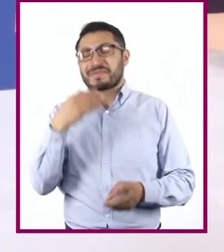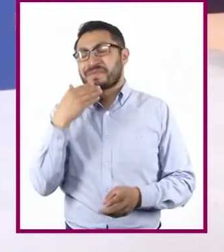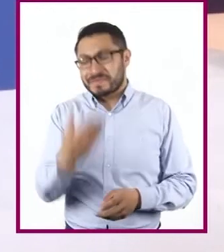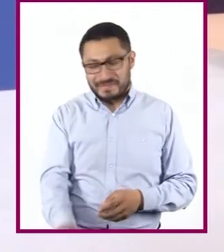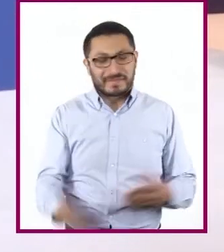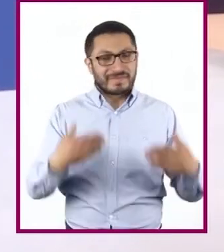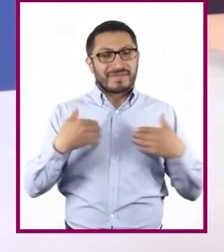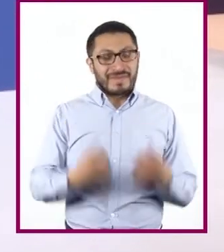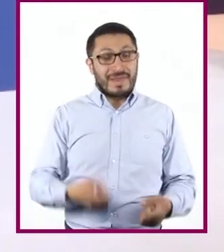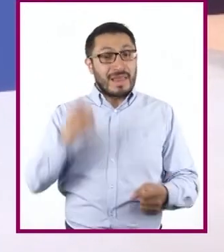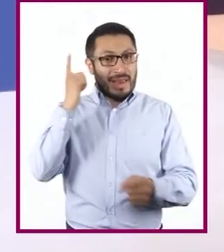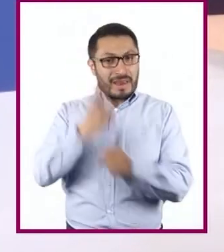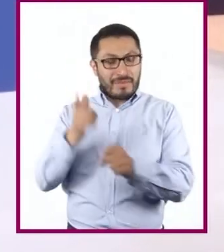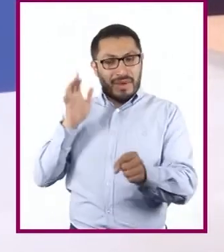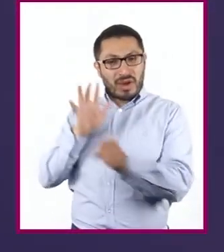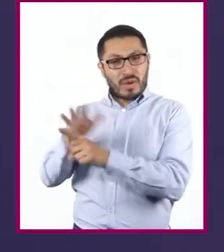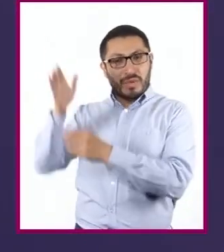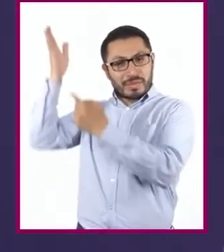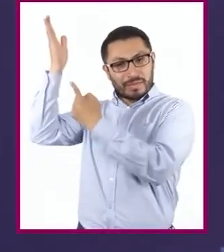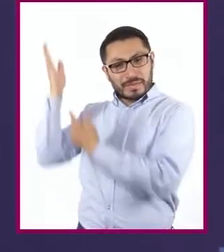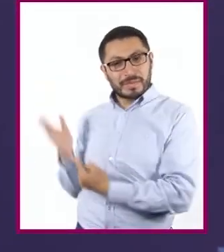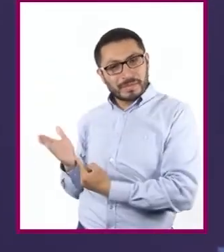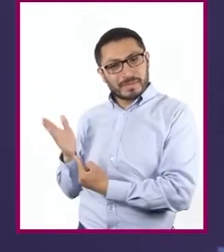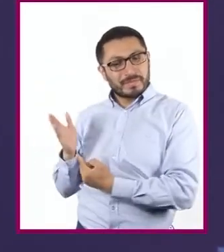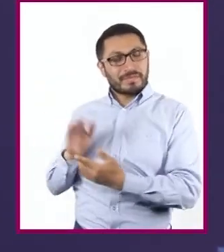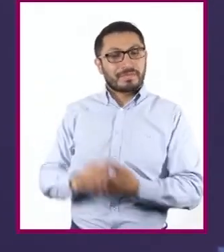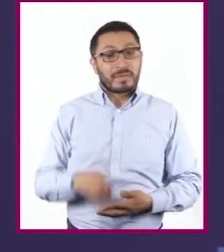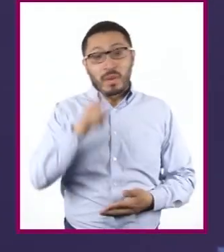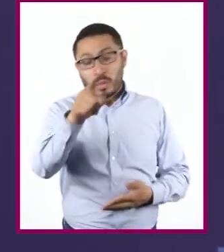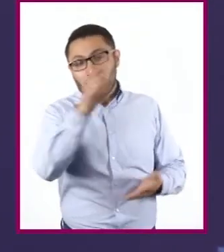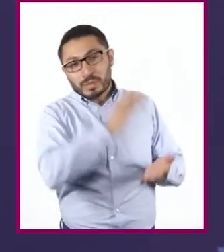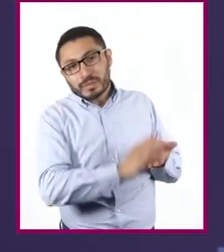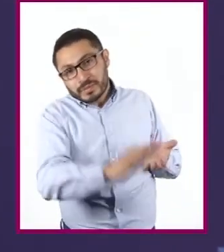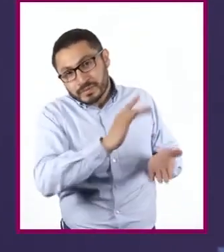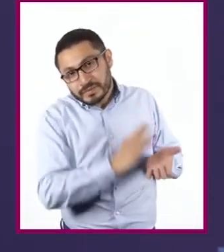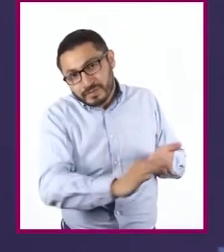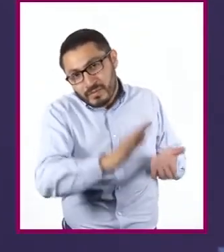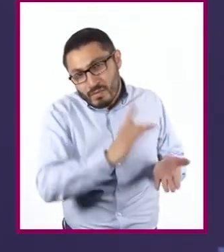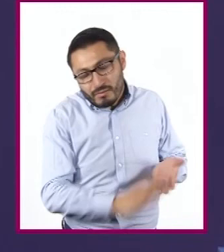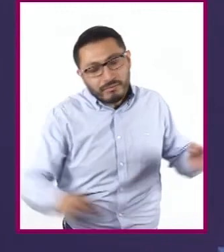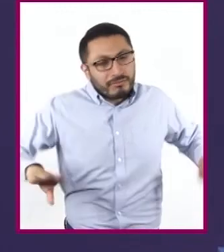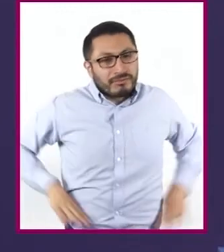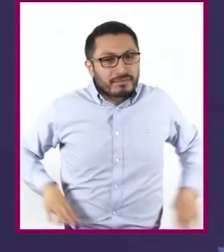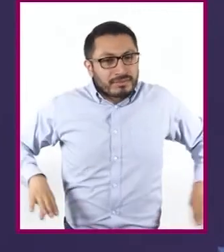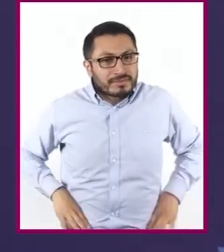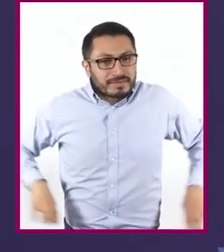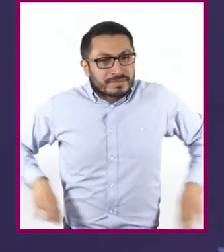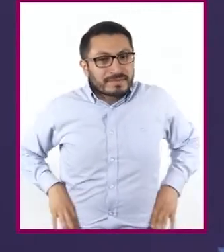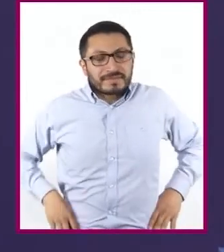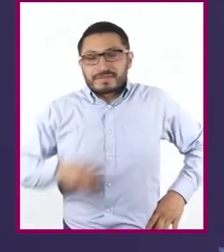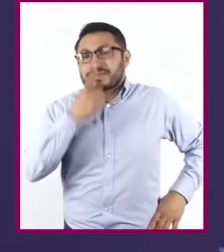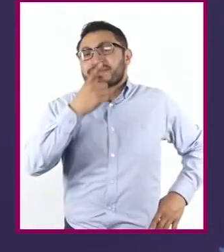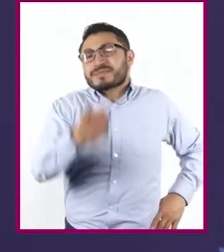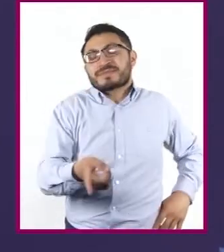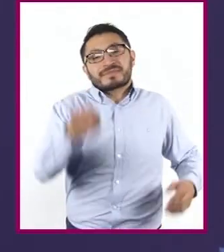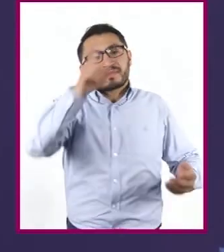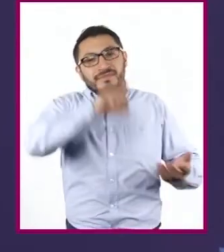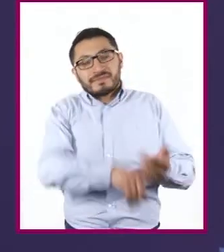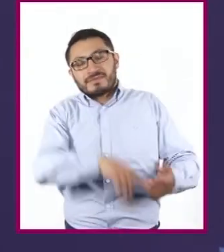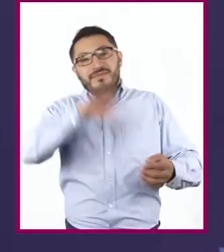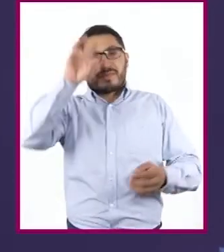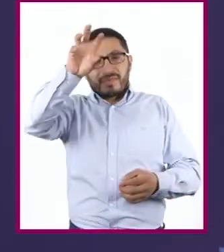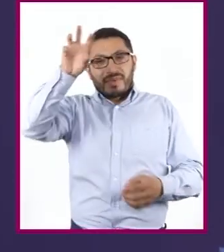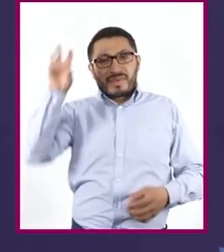qué imagen se trata. Lean nuevamente con atención las características que se mencionan en cada pieza